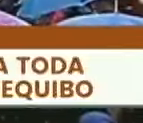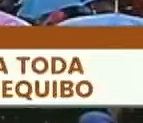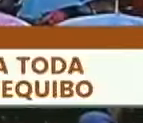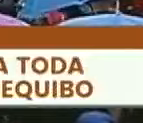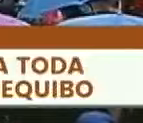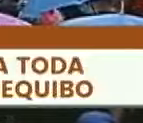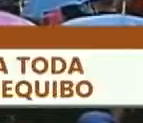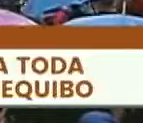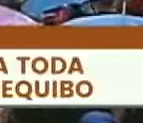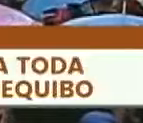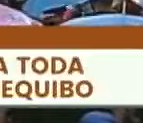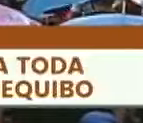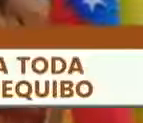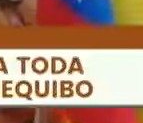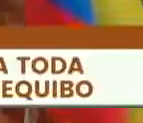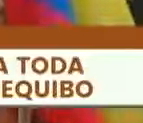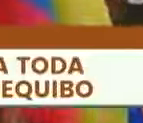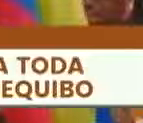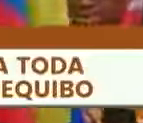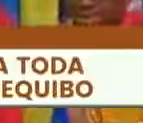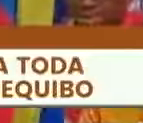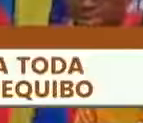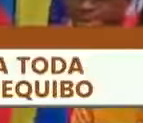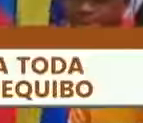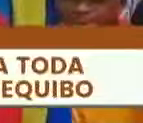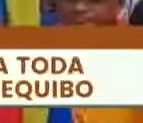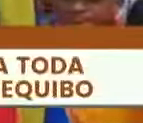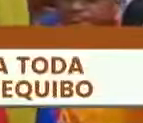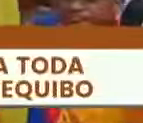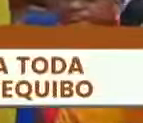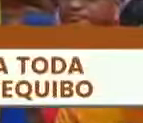toca. ¡Que viva la patria!